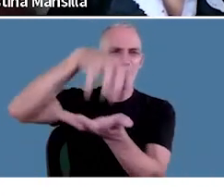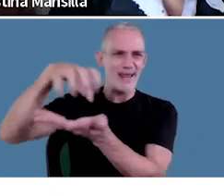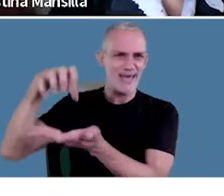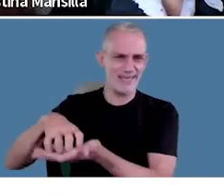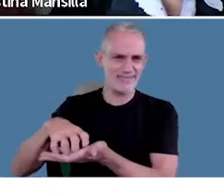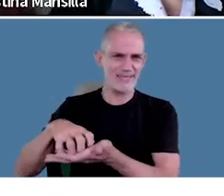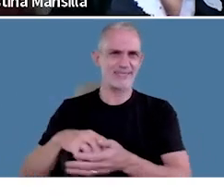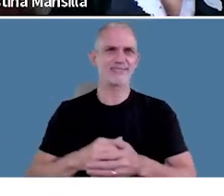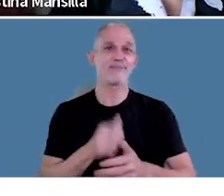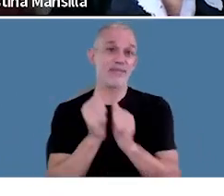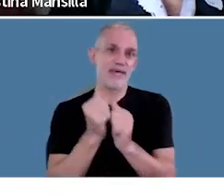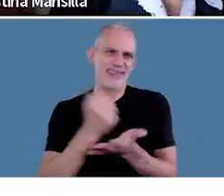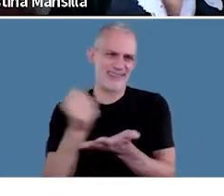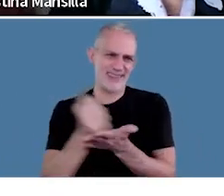financieras.